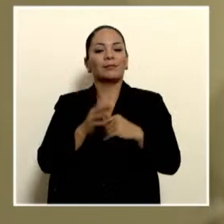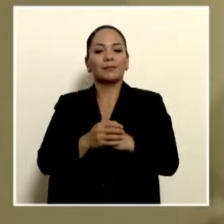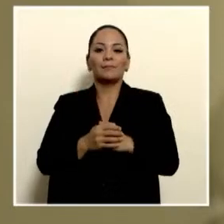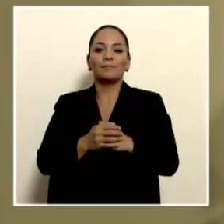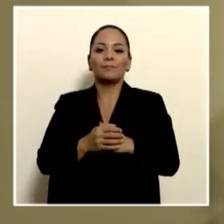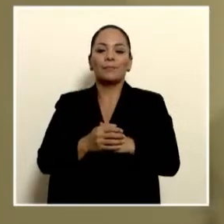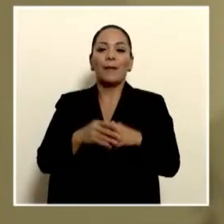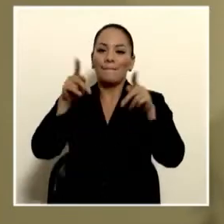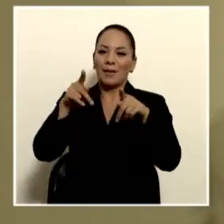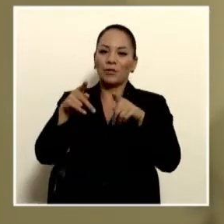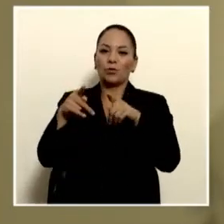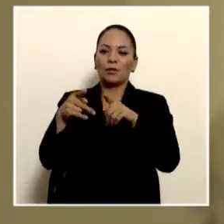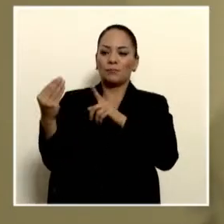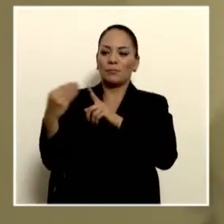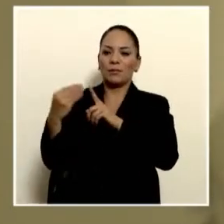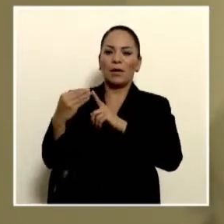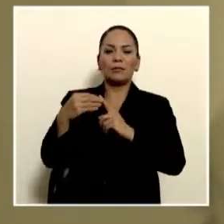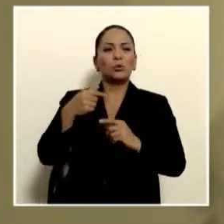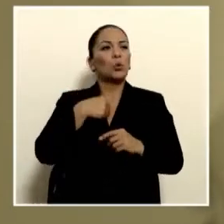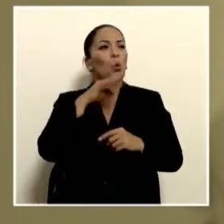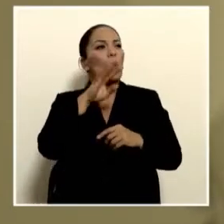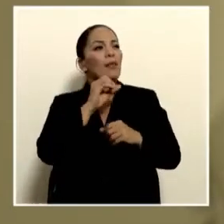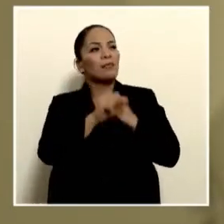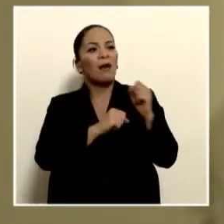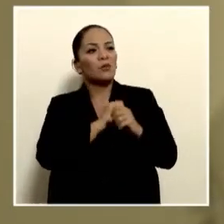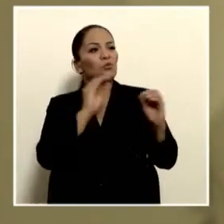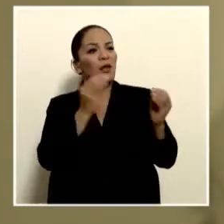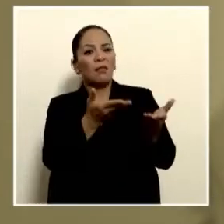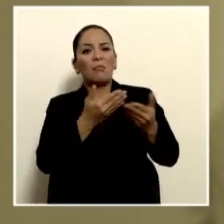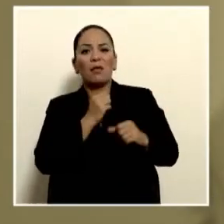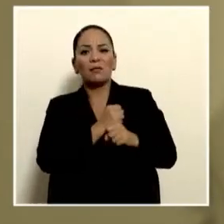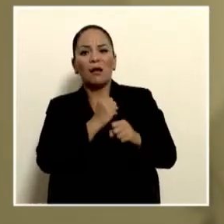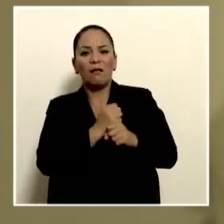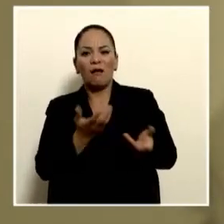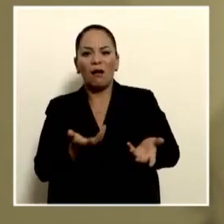gente y dice, don Rodrigo, tengo 40 años y ya nadie me da trabajo.